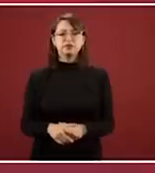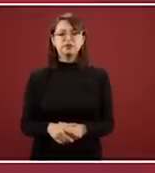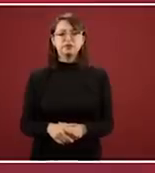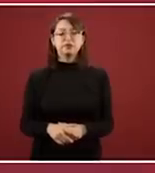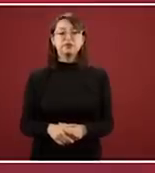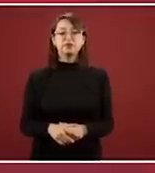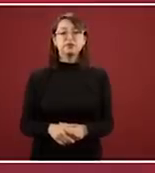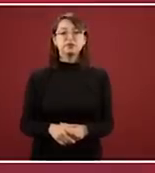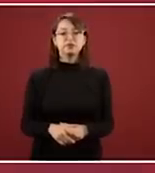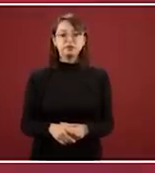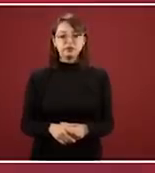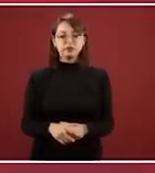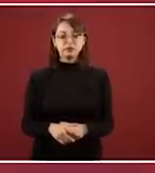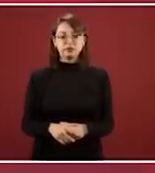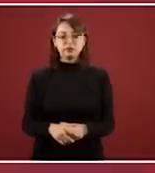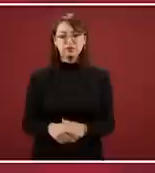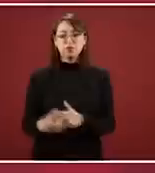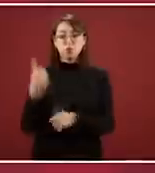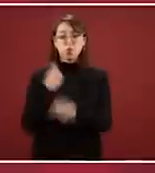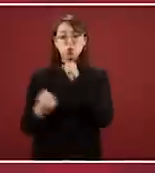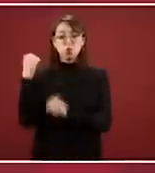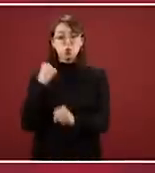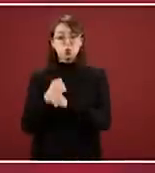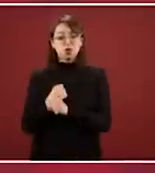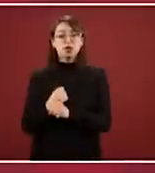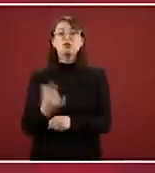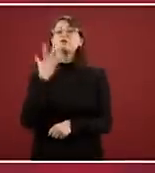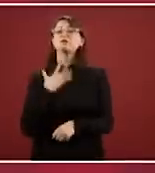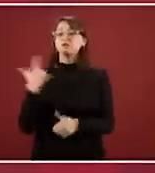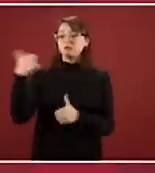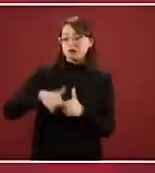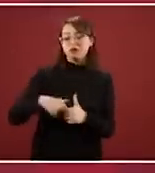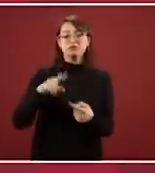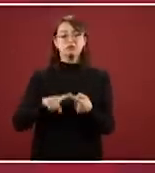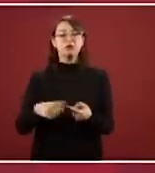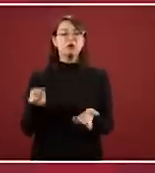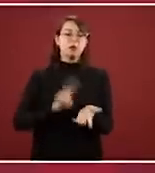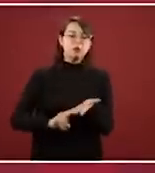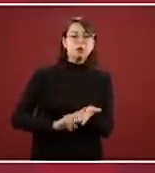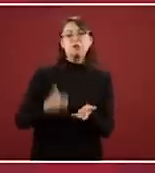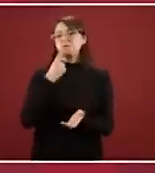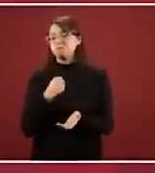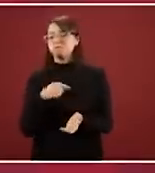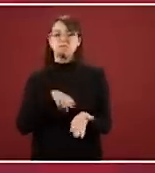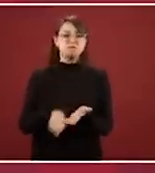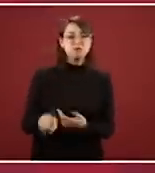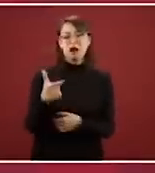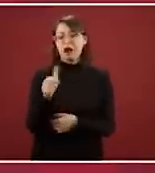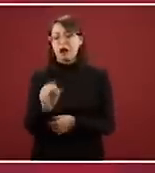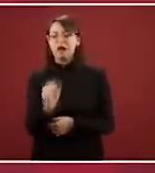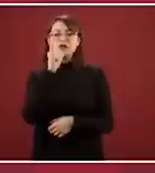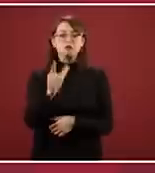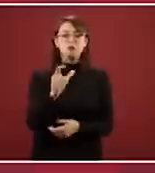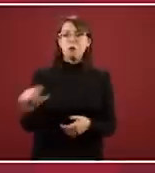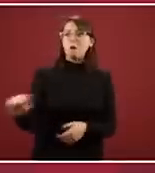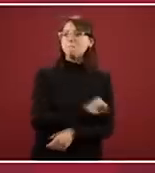El año pasado no hubo aumentos en los precios de las gasolinas, del diésel, del gas, de la luz, en términos reales.